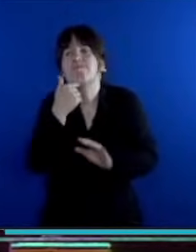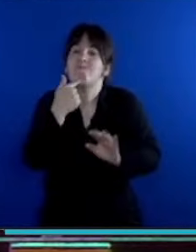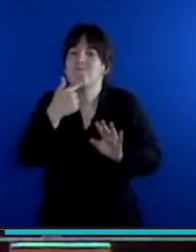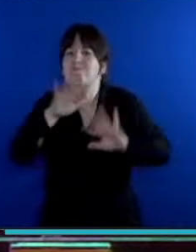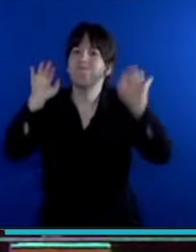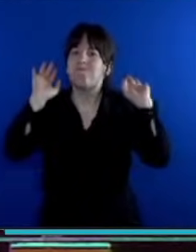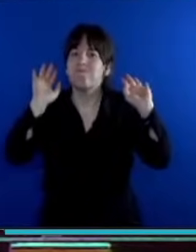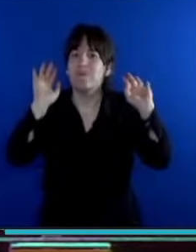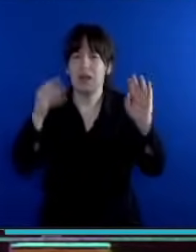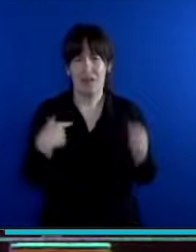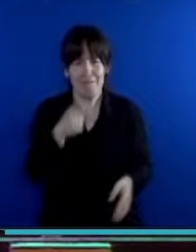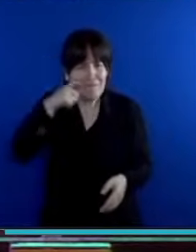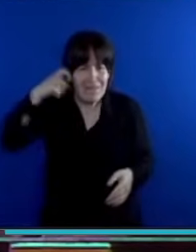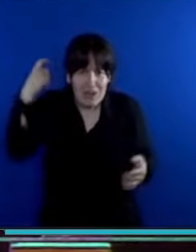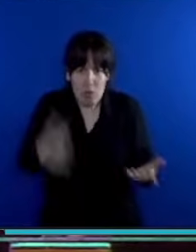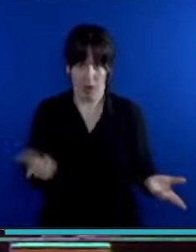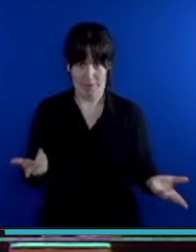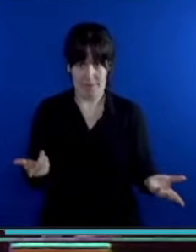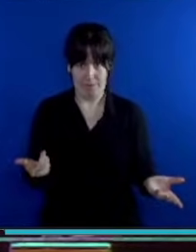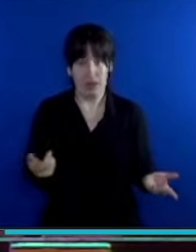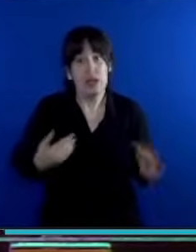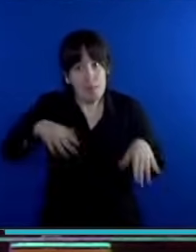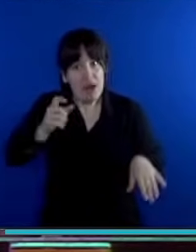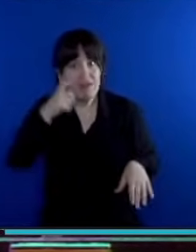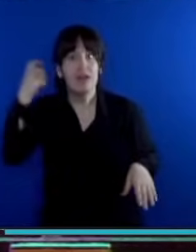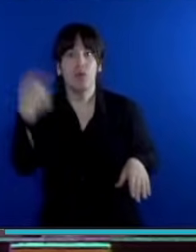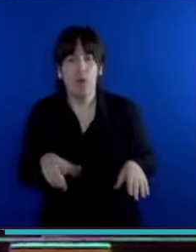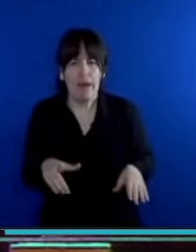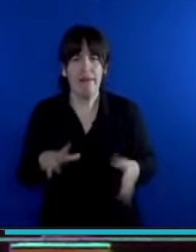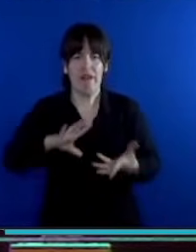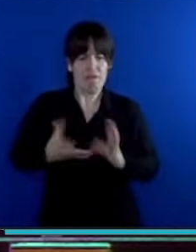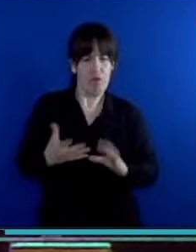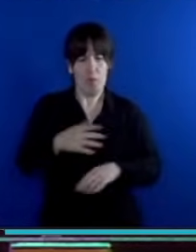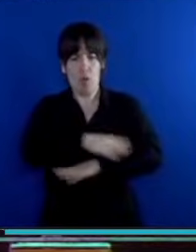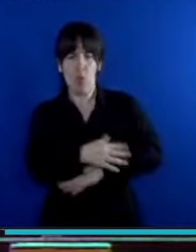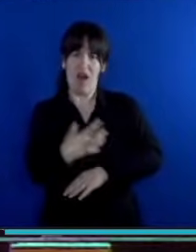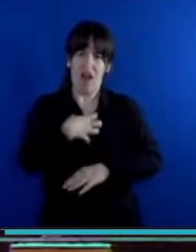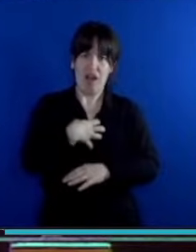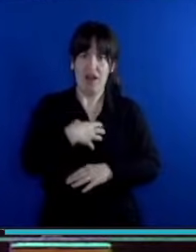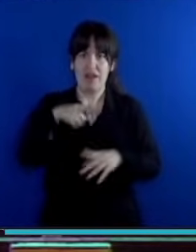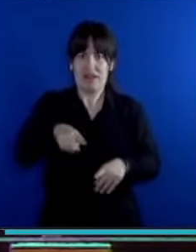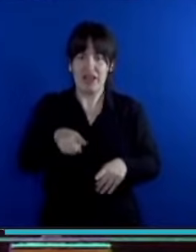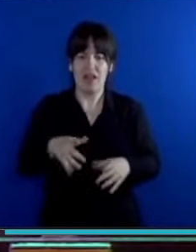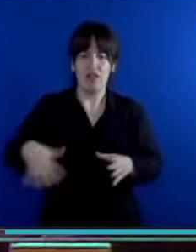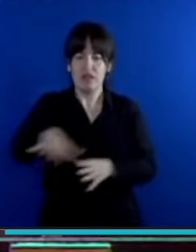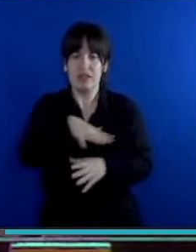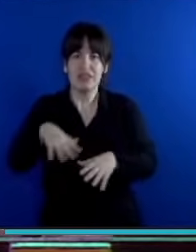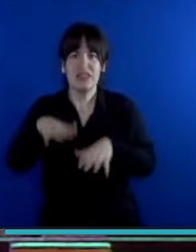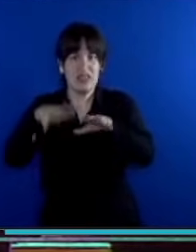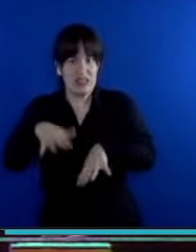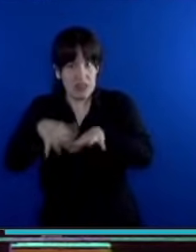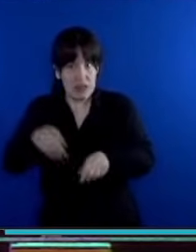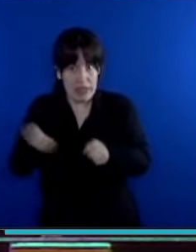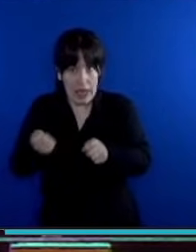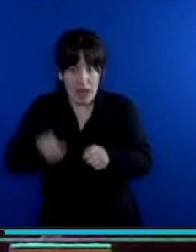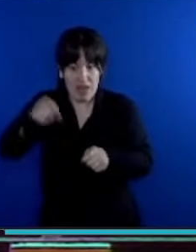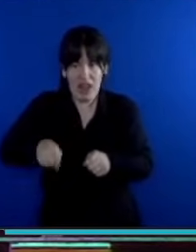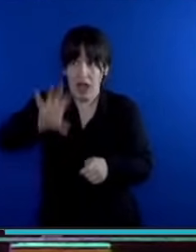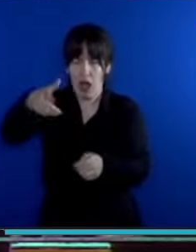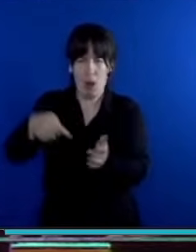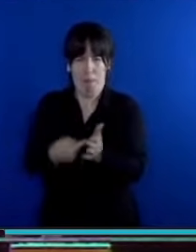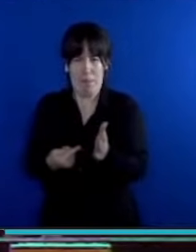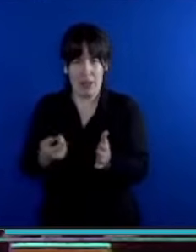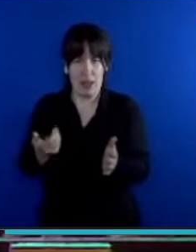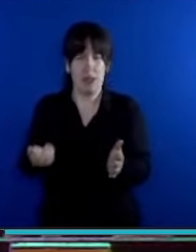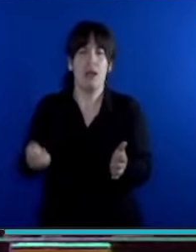más vergonzoso todavía la actitud, la conducta que tomaron las direcciones sindicales traidoras de esta provincia, que